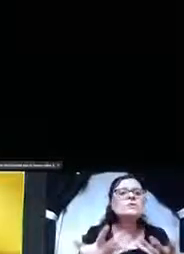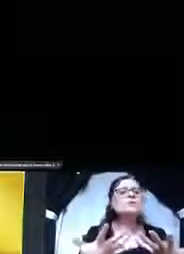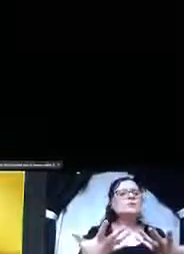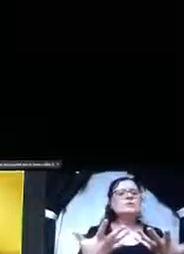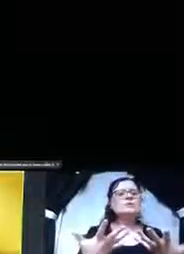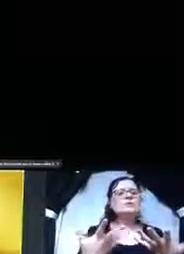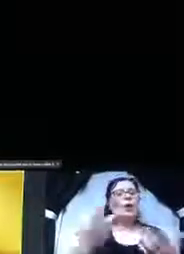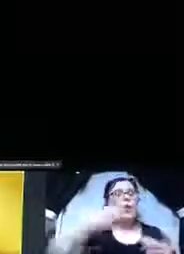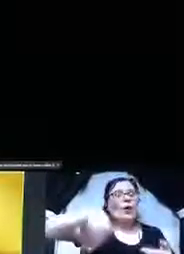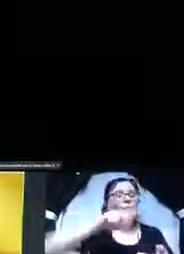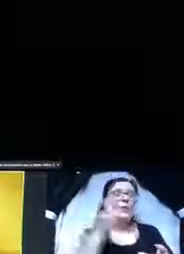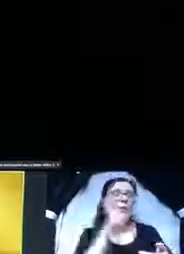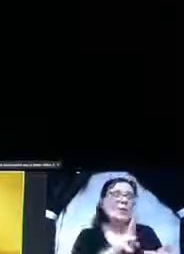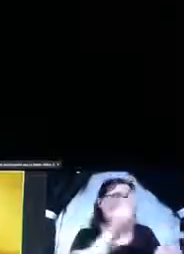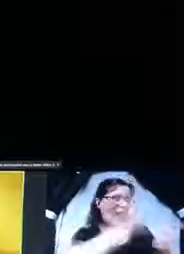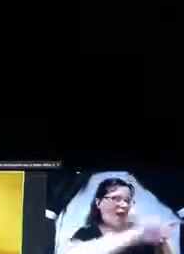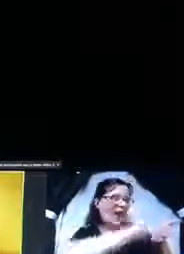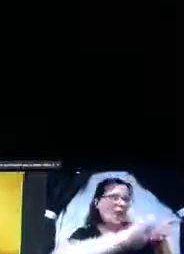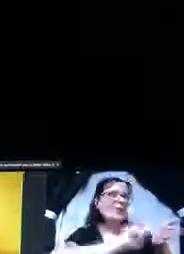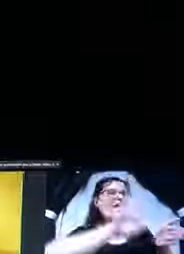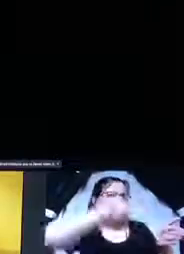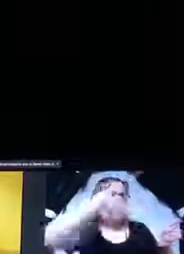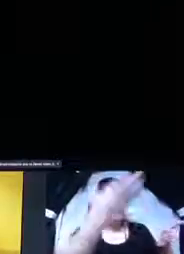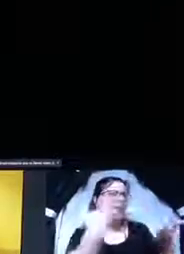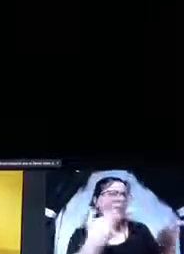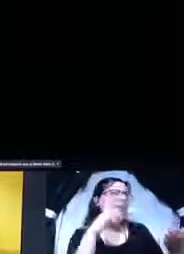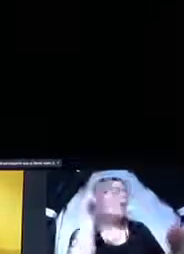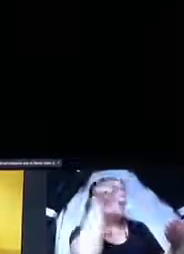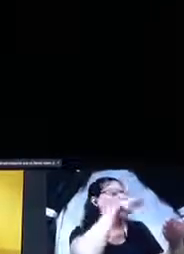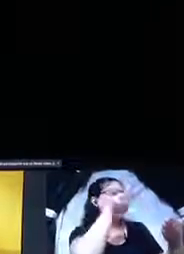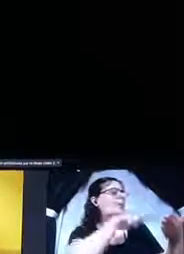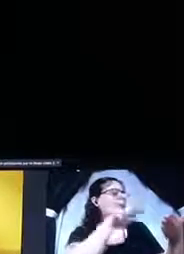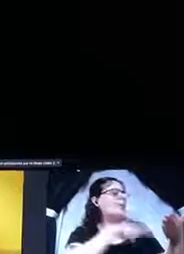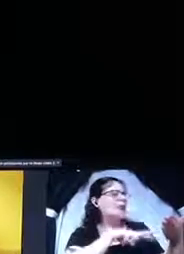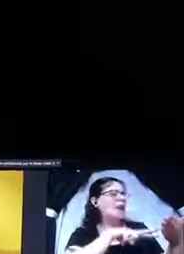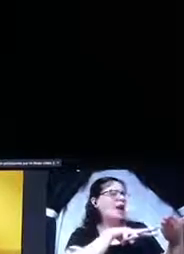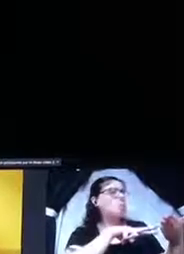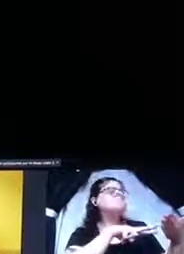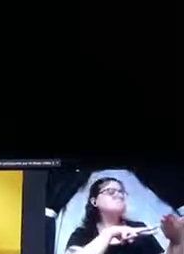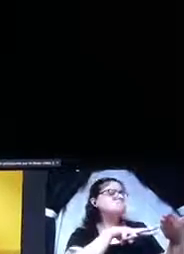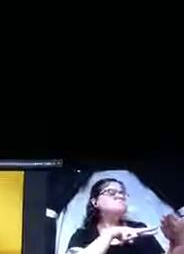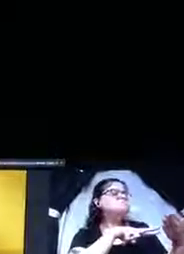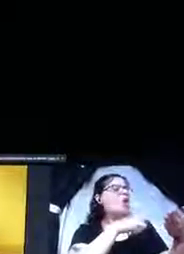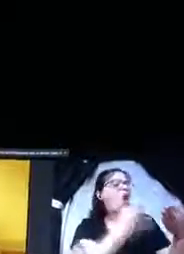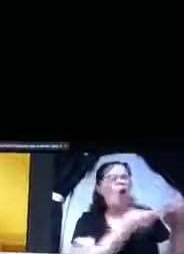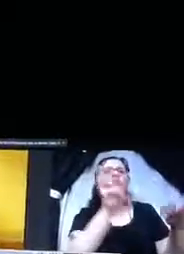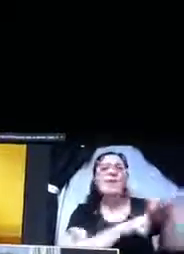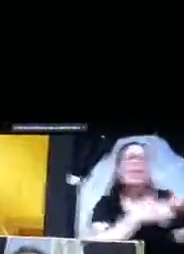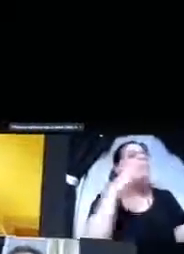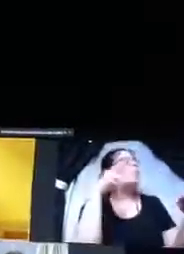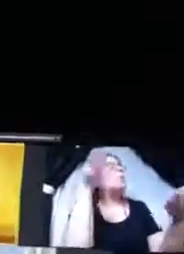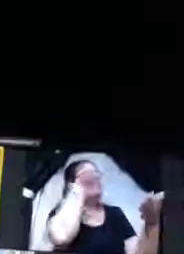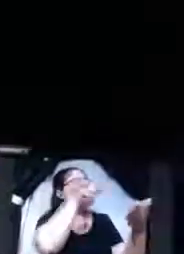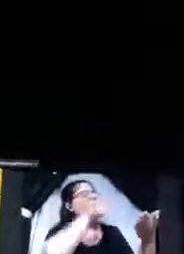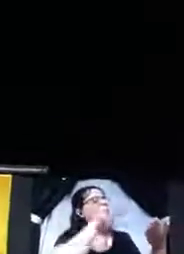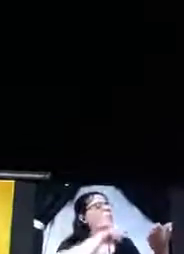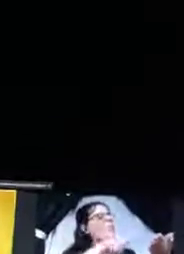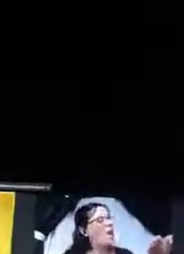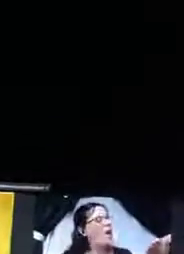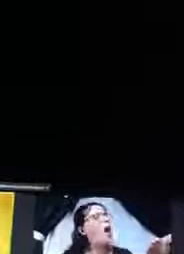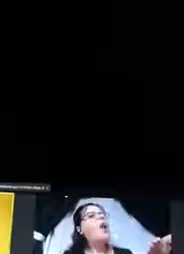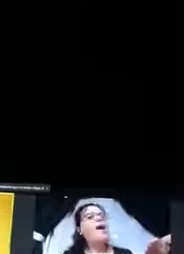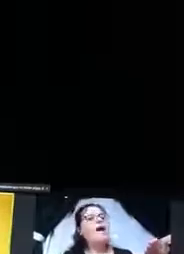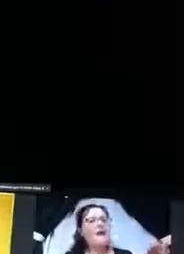que queda y las podemos analizar y las podemos ver. Las podemos ir para atrás y autocorregirnos también. Exactamente,